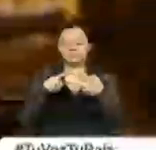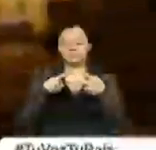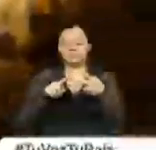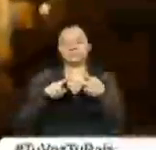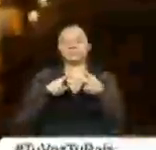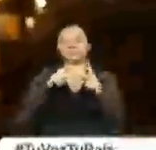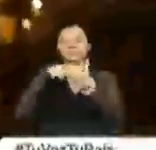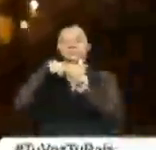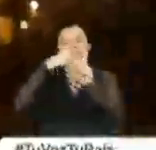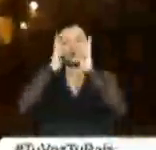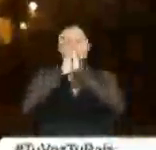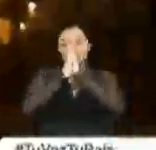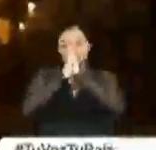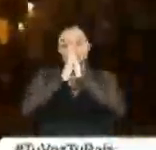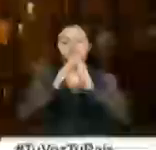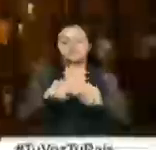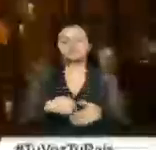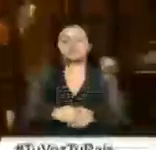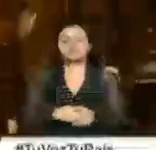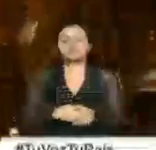sus iglesias,